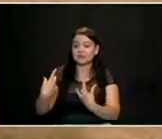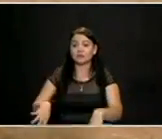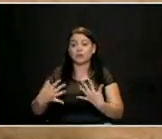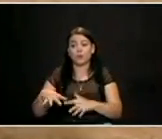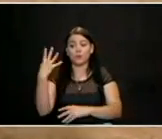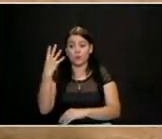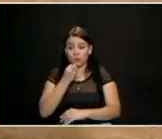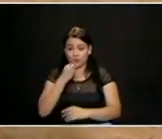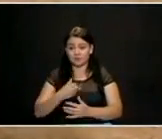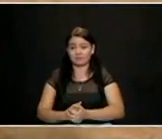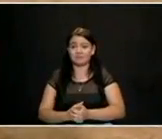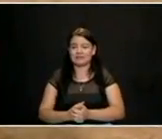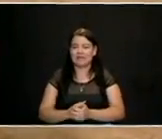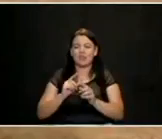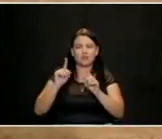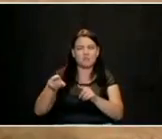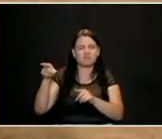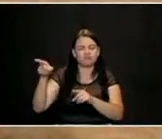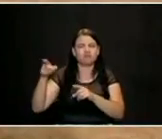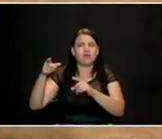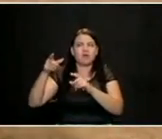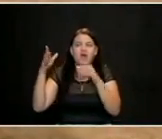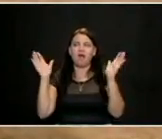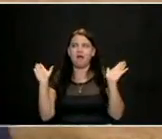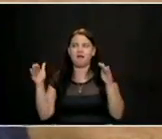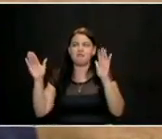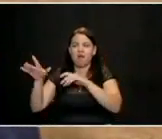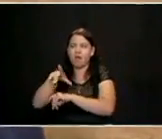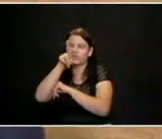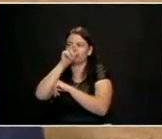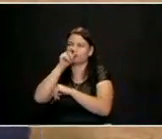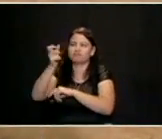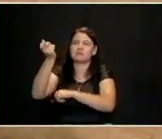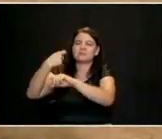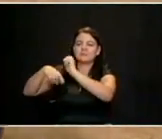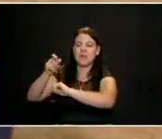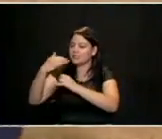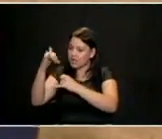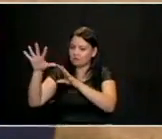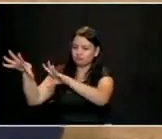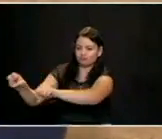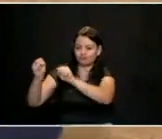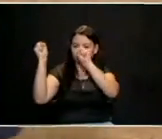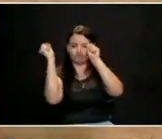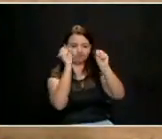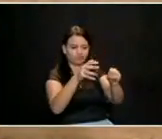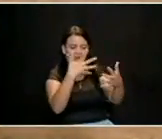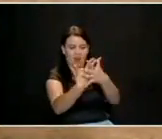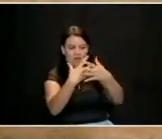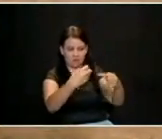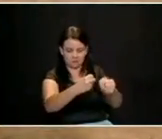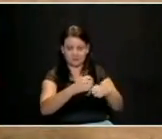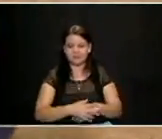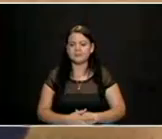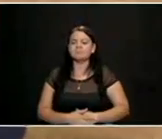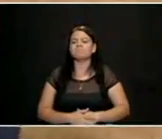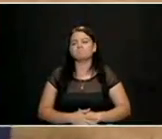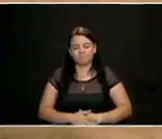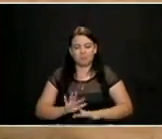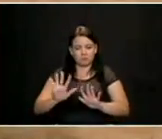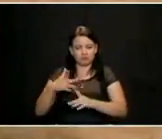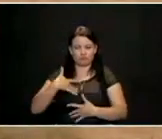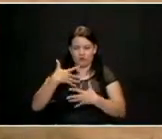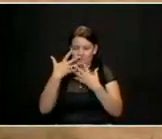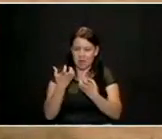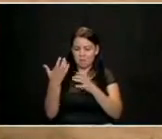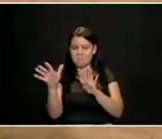comercializada y se capturaron a las personas. Nosotros vamos a crear una zona silvestre, un parque entre la cota 1600